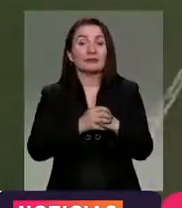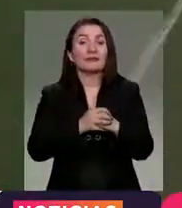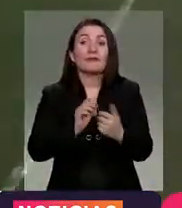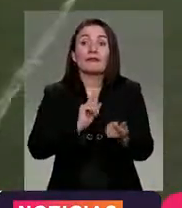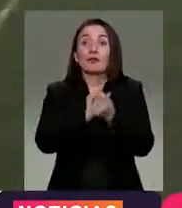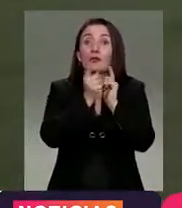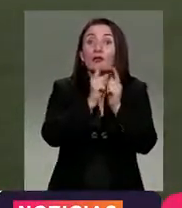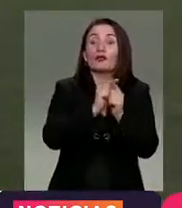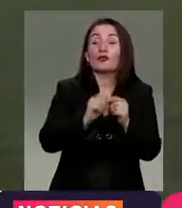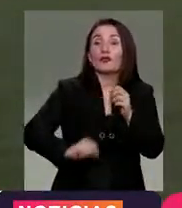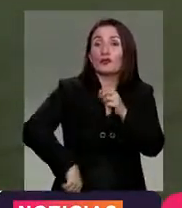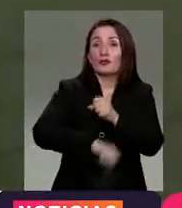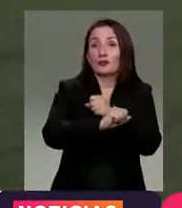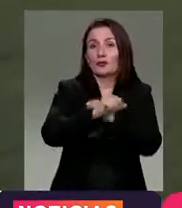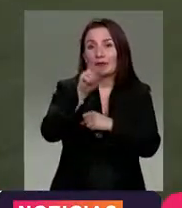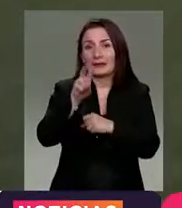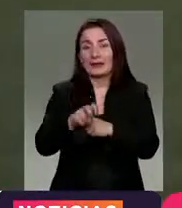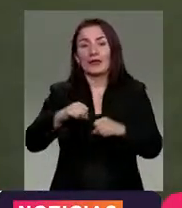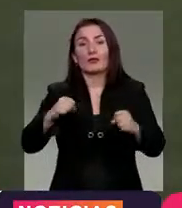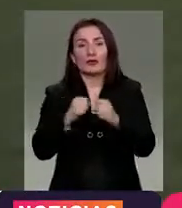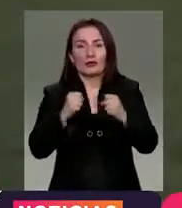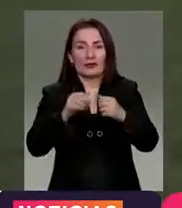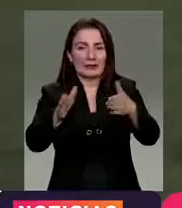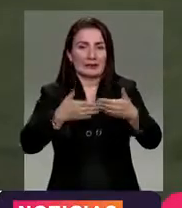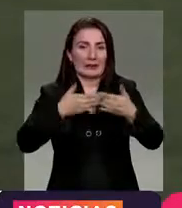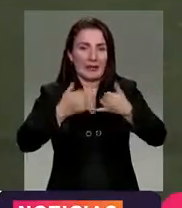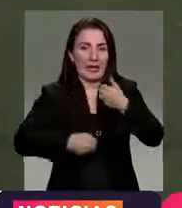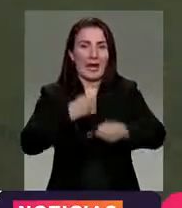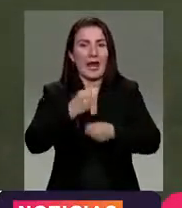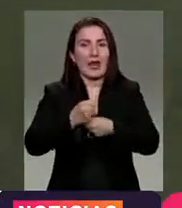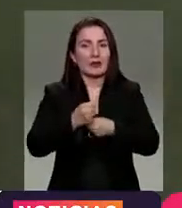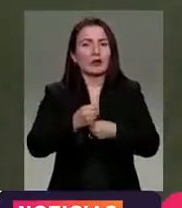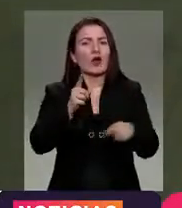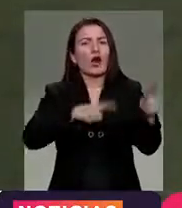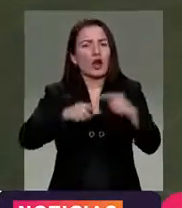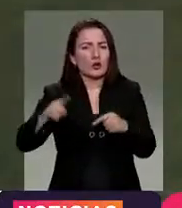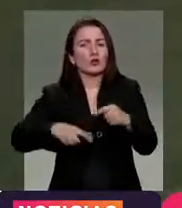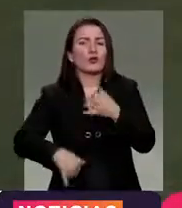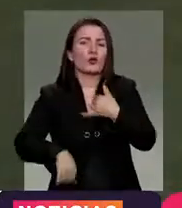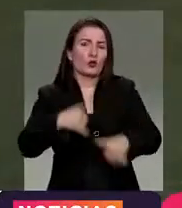el fútbol 7 aficionado de Bogotá cierra el año con broche de oro, aunque algunos